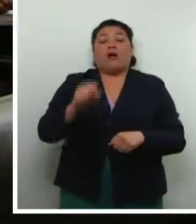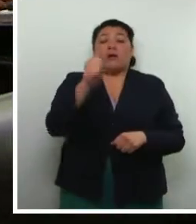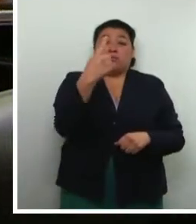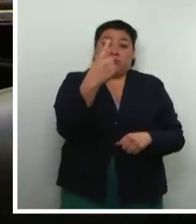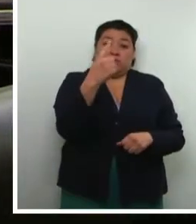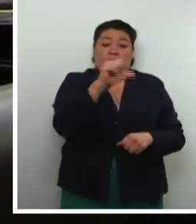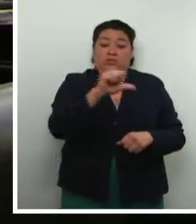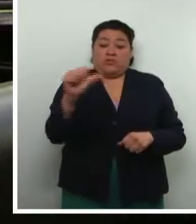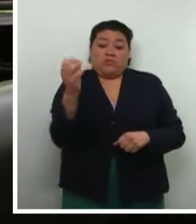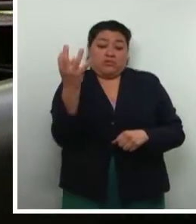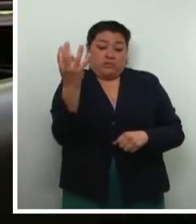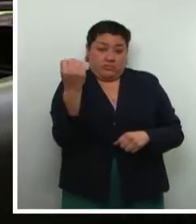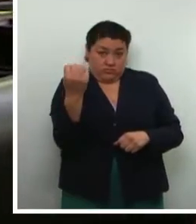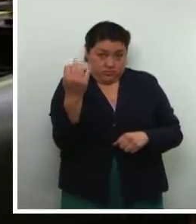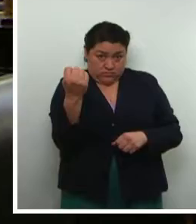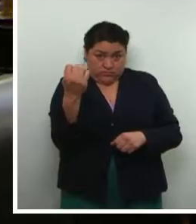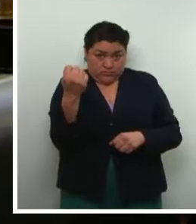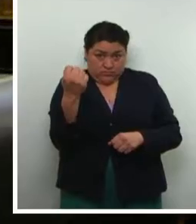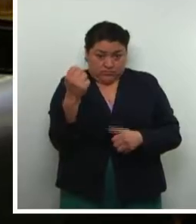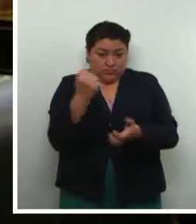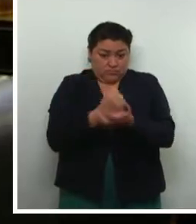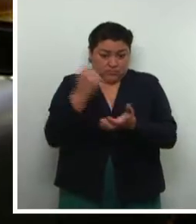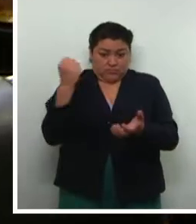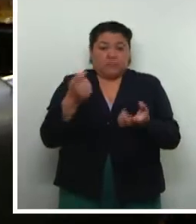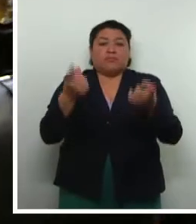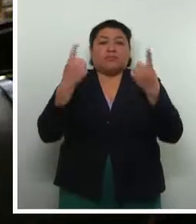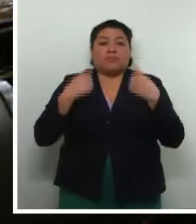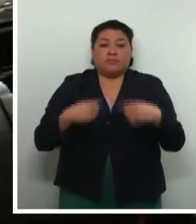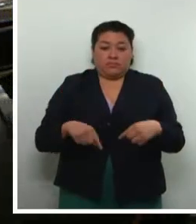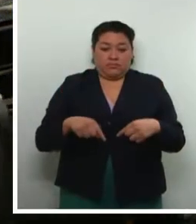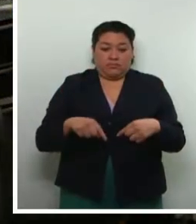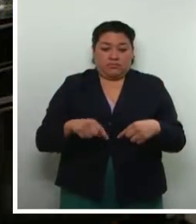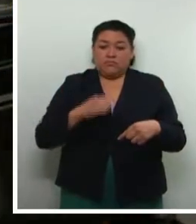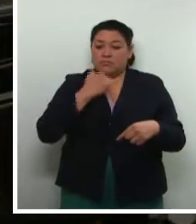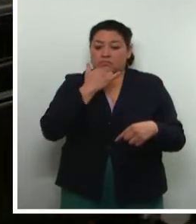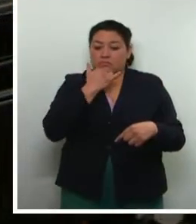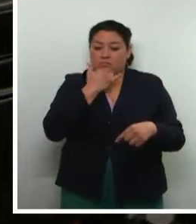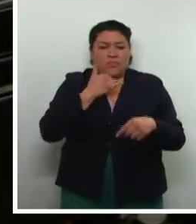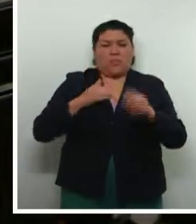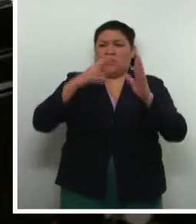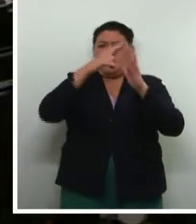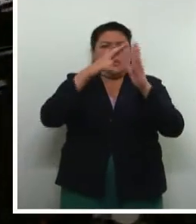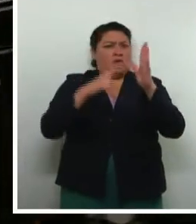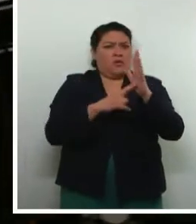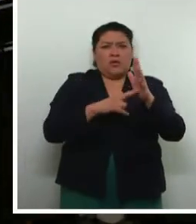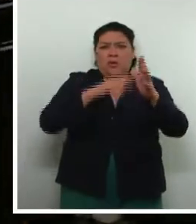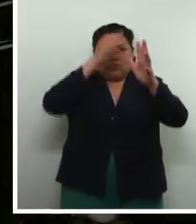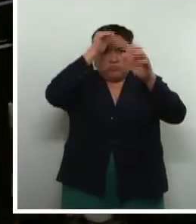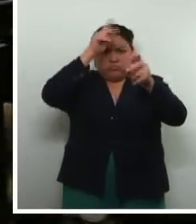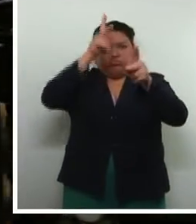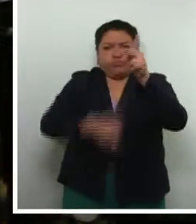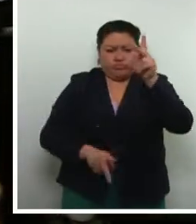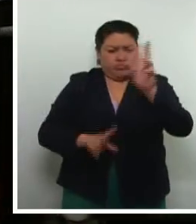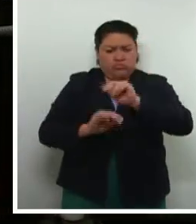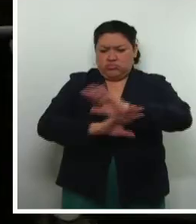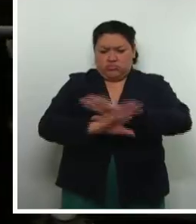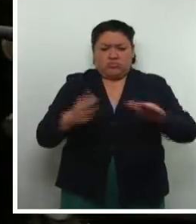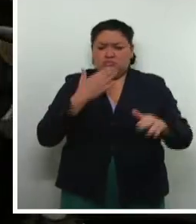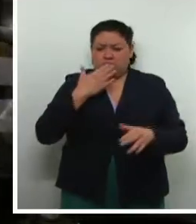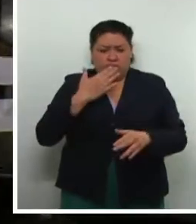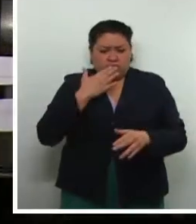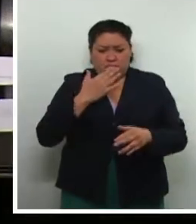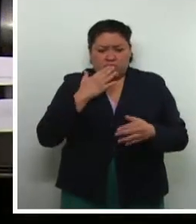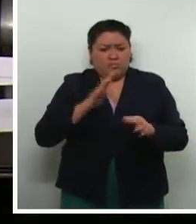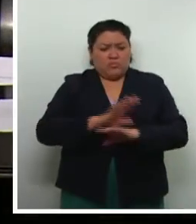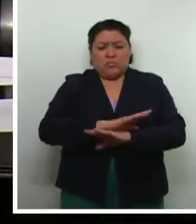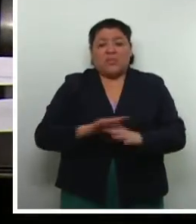1 al 9, la portada, no estoy rompiendo ningún acuerdo, no, es